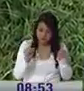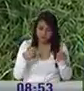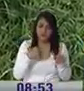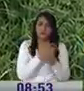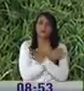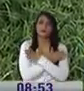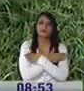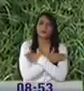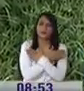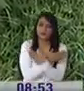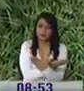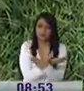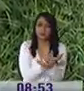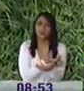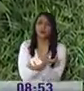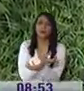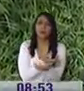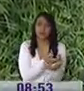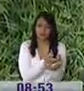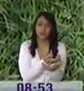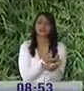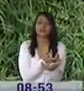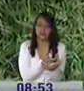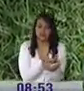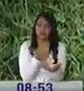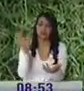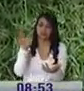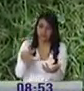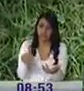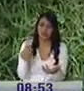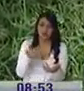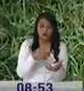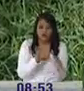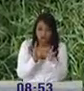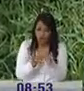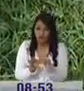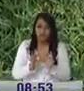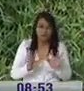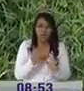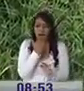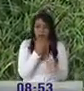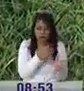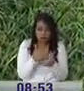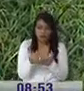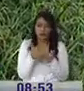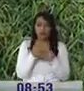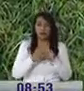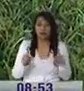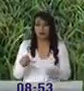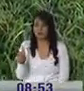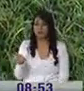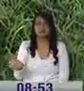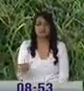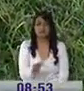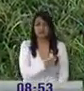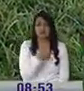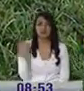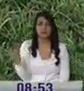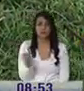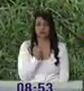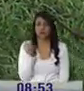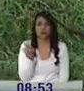de bomberos verdad se han hecho presentes pero de otra instancias No se han hecho para nada presidentes continuamos